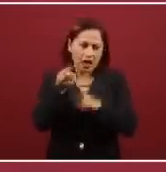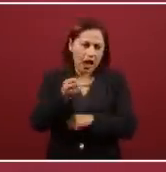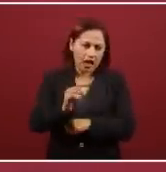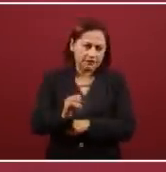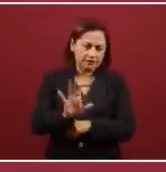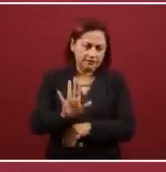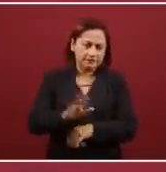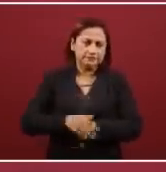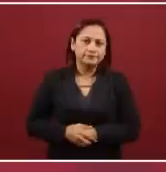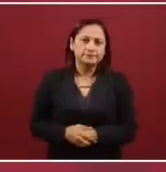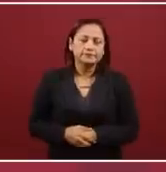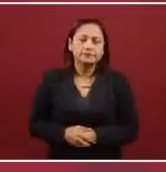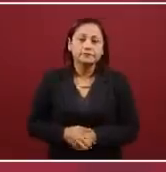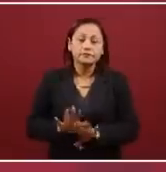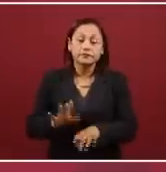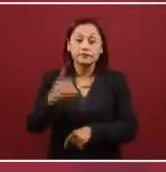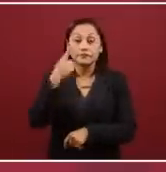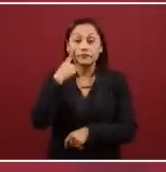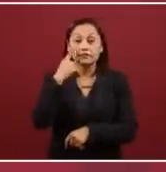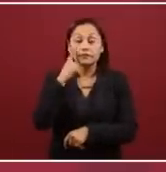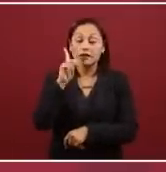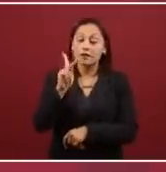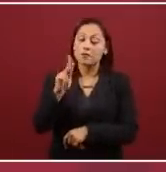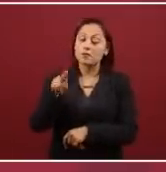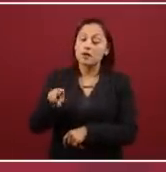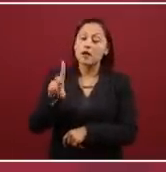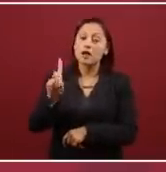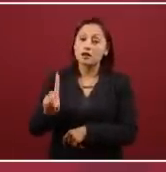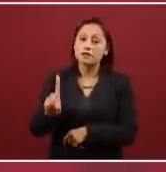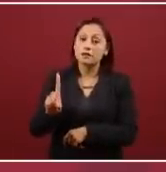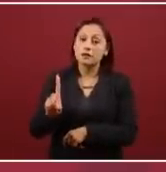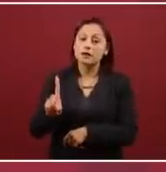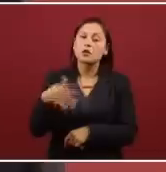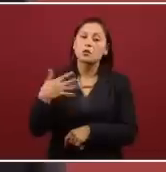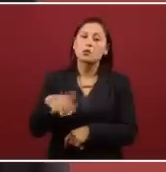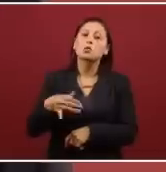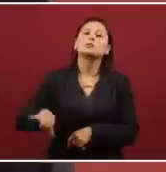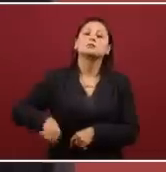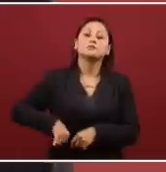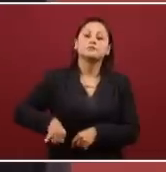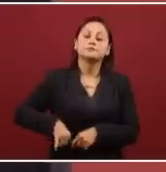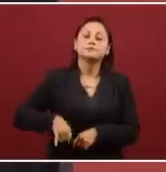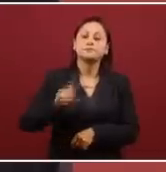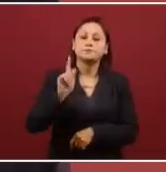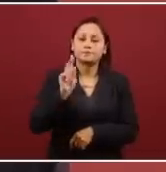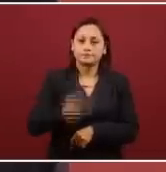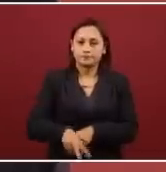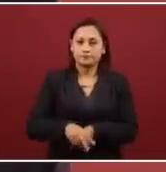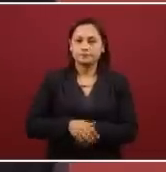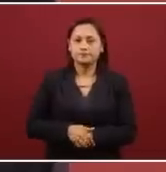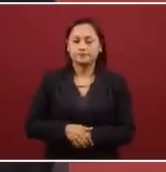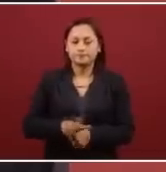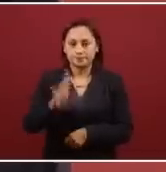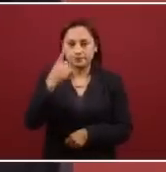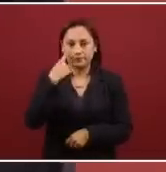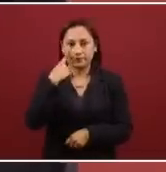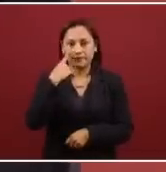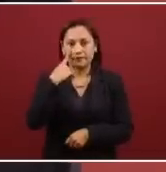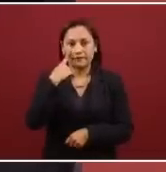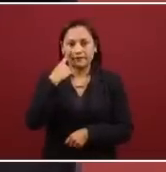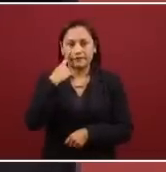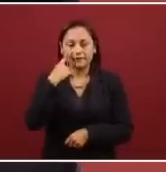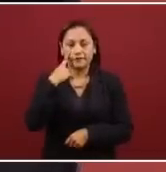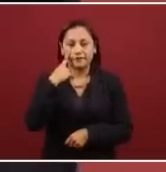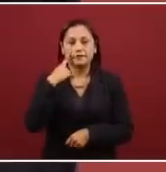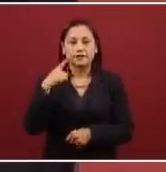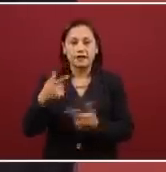El plan de desarrollo es algo interesante. Fíjense que como hubo oposición, incluso creo que hasta salió hoy